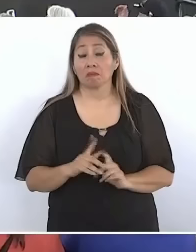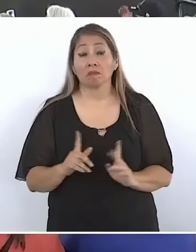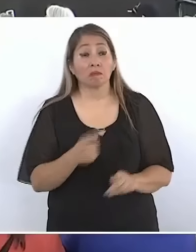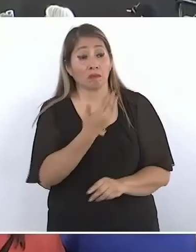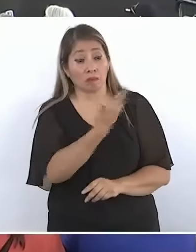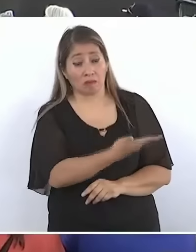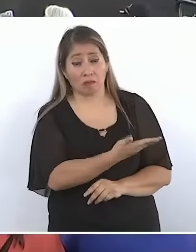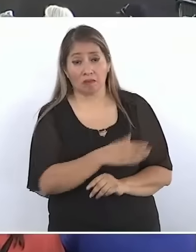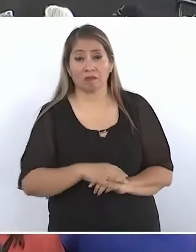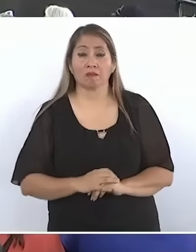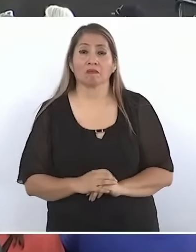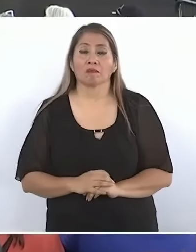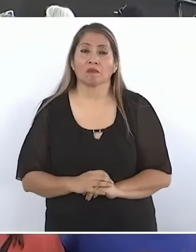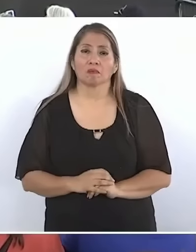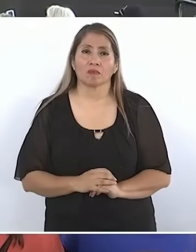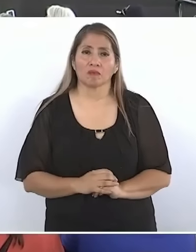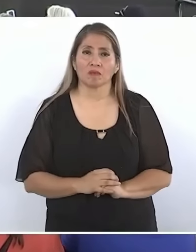lo tenemos